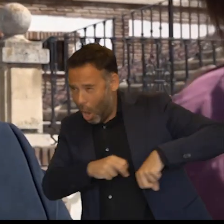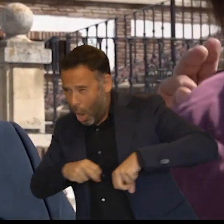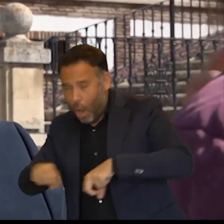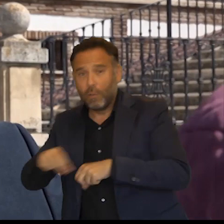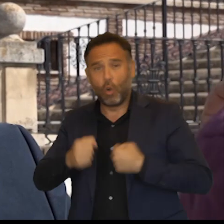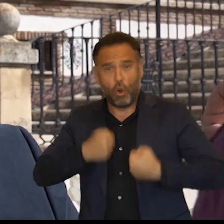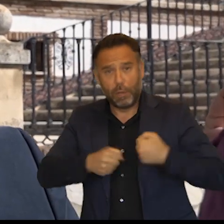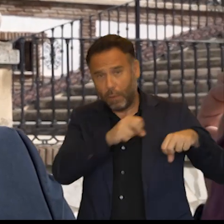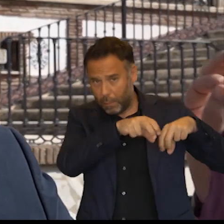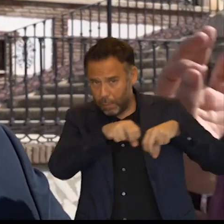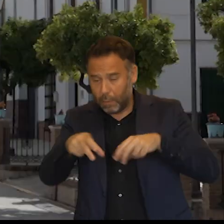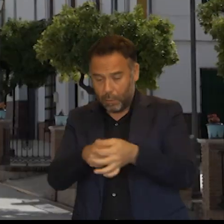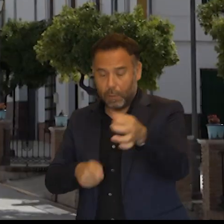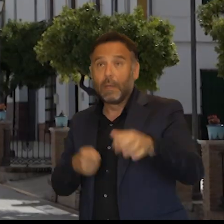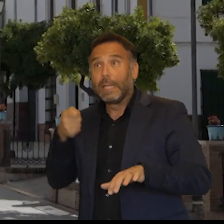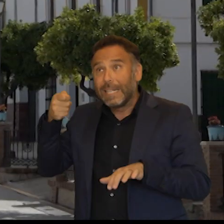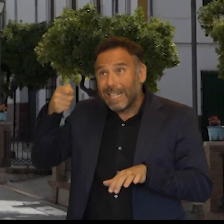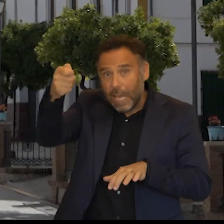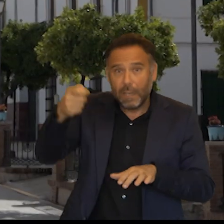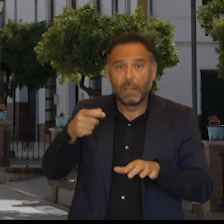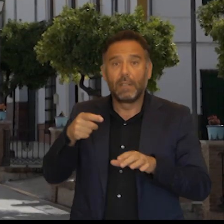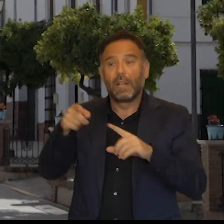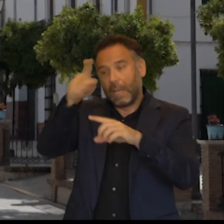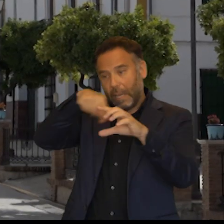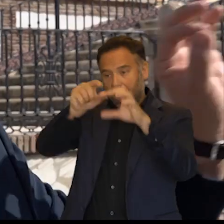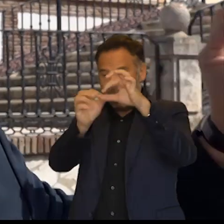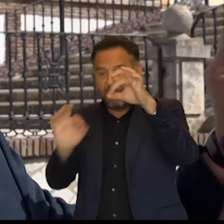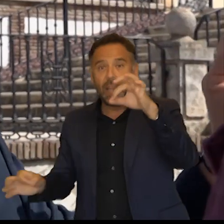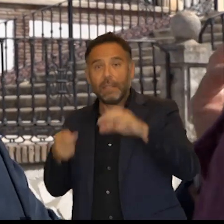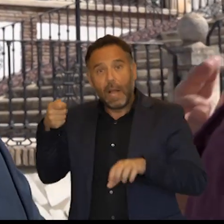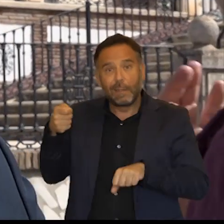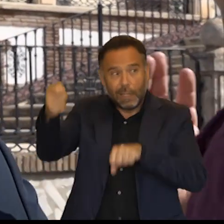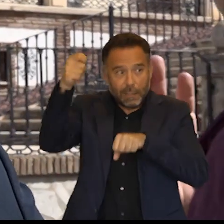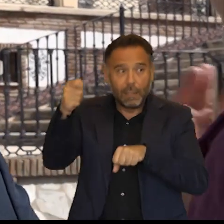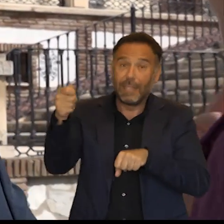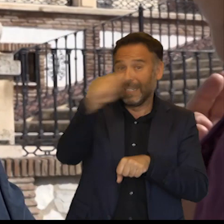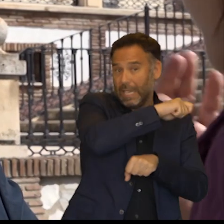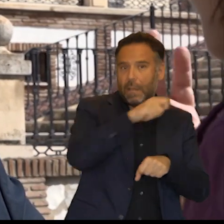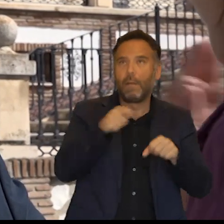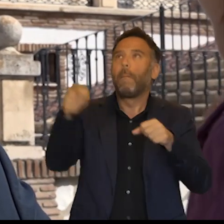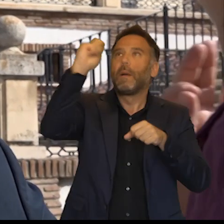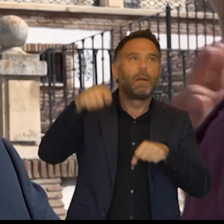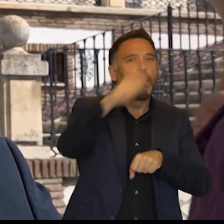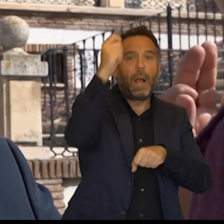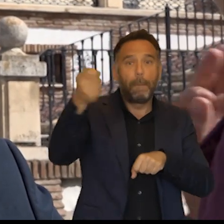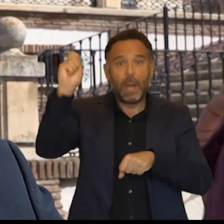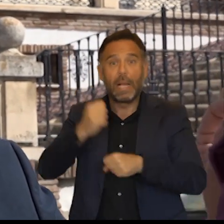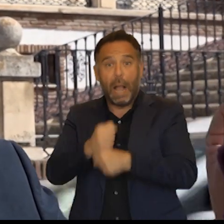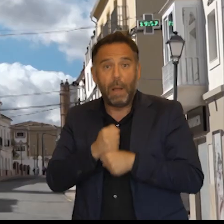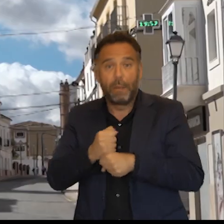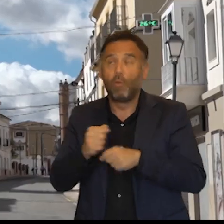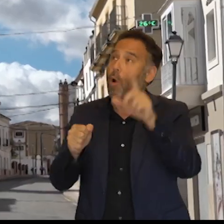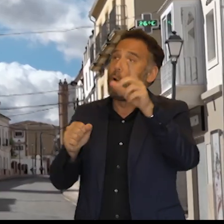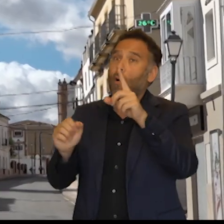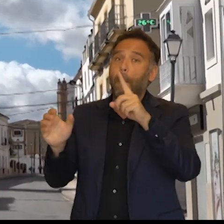ensartar con una pica lo que es la anilla de la cinta. Se despliega y el que más cintas coja, el caballista que más